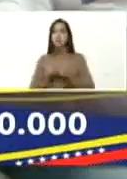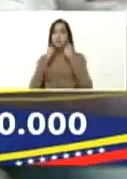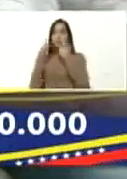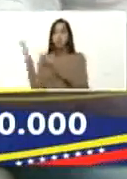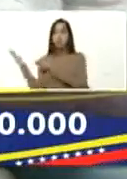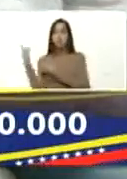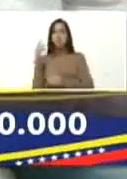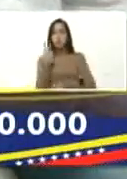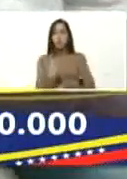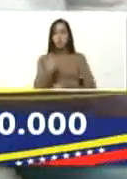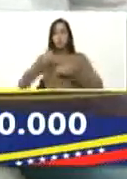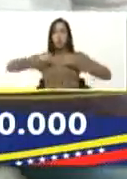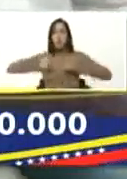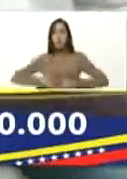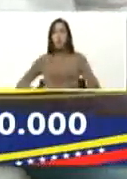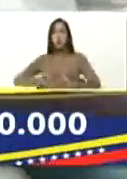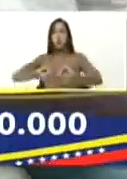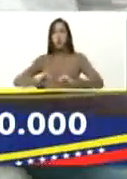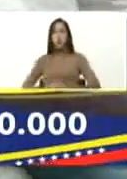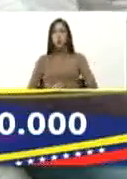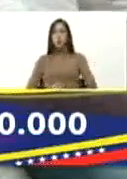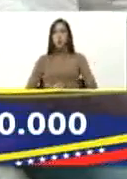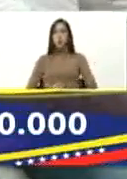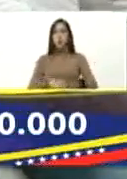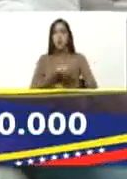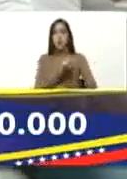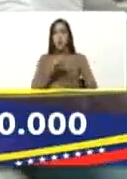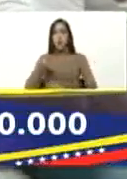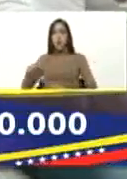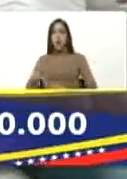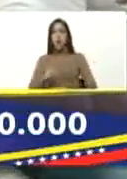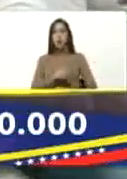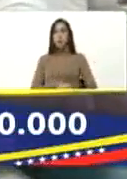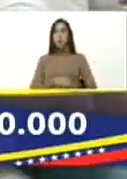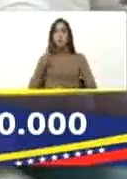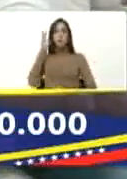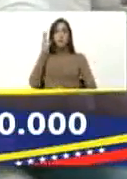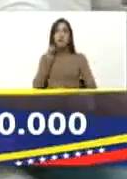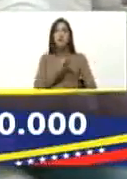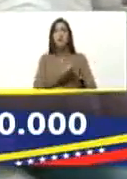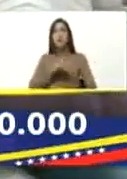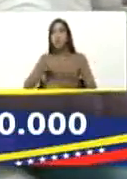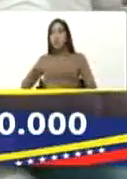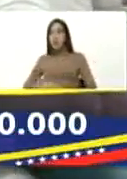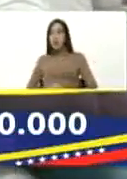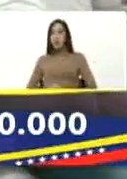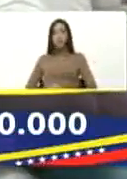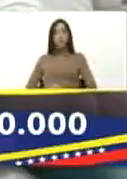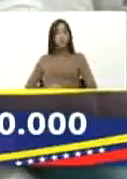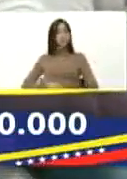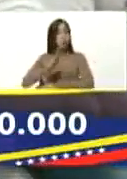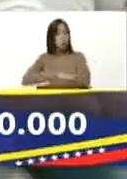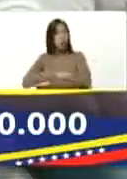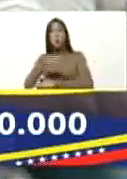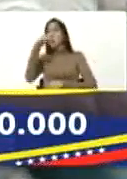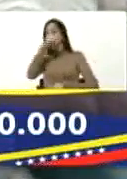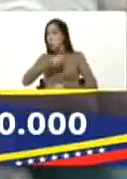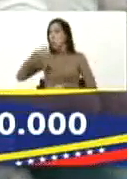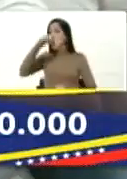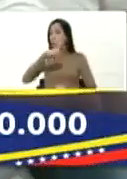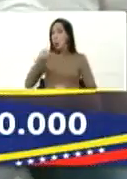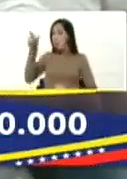hijos, Juan Andrés, Fabiana, ¿verdad? Fabiana tiene un gran talento para el canto,